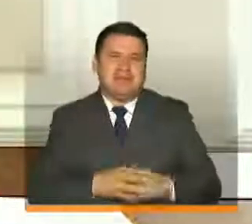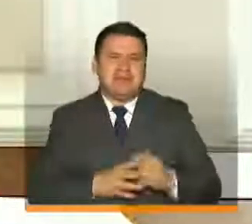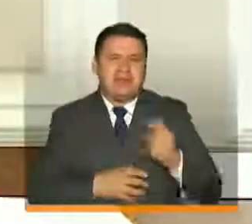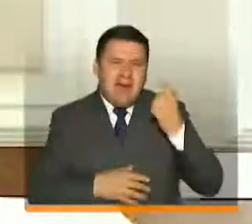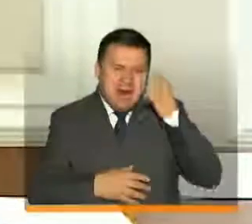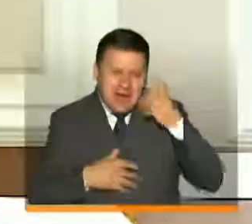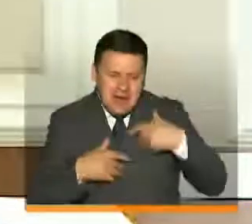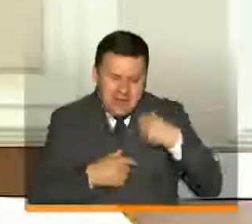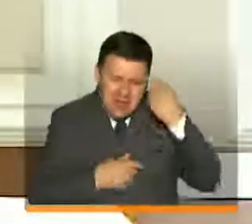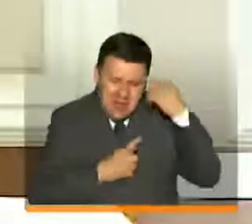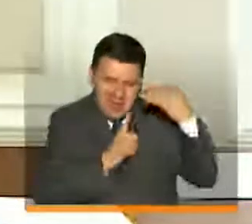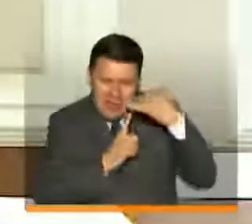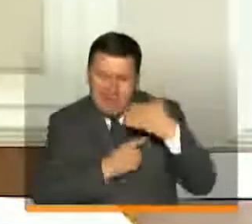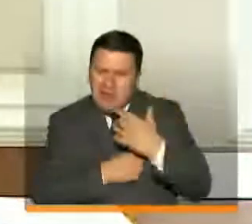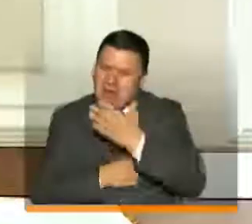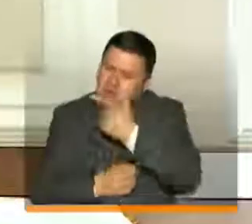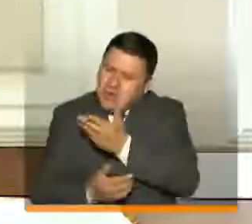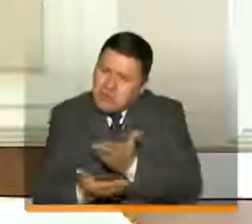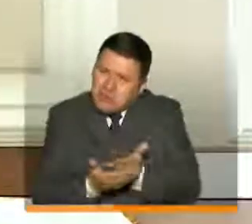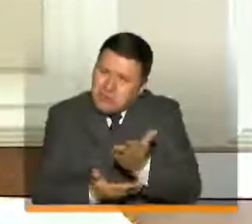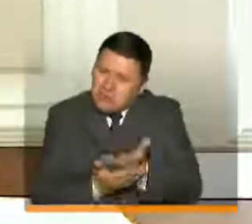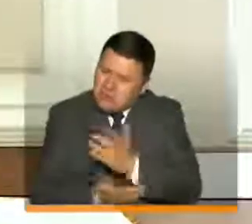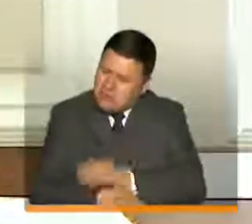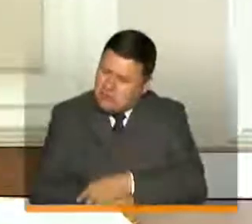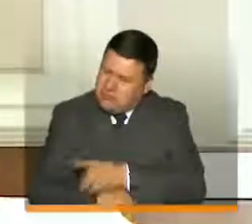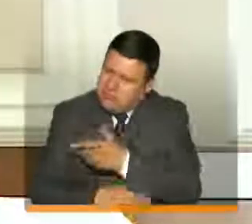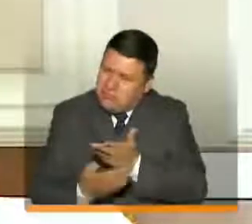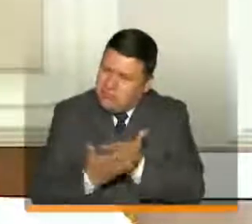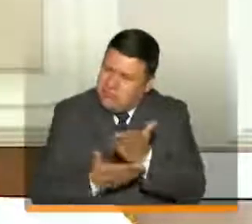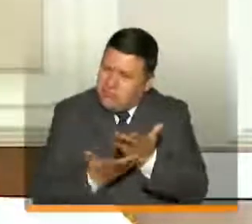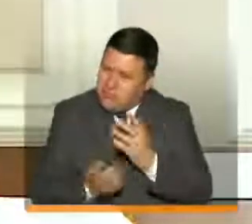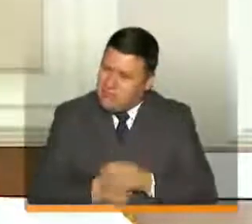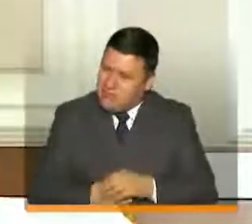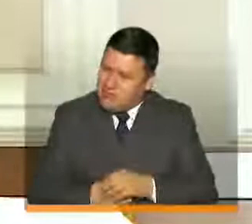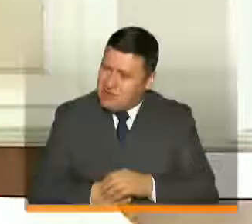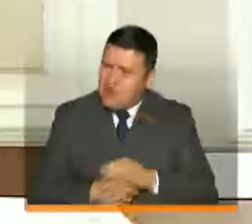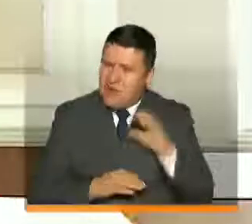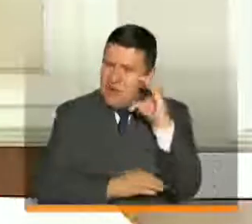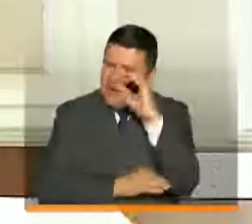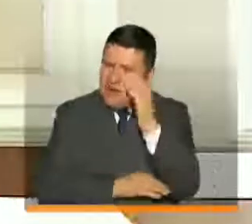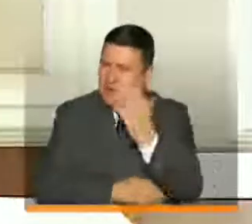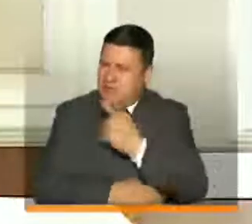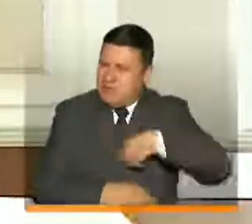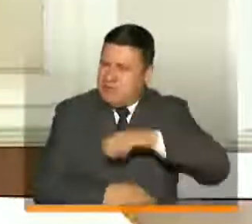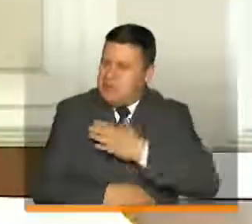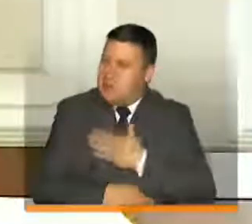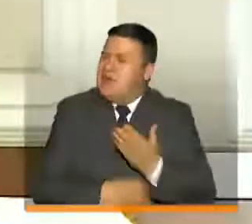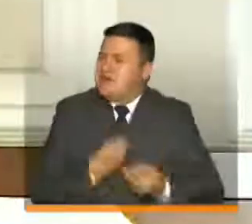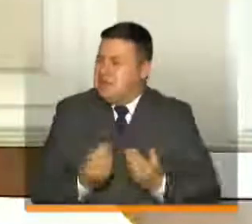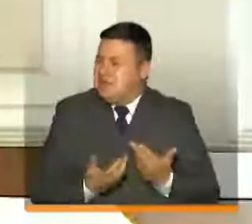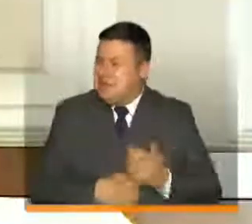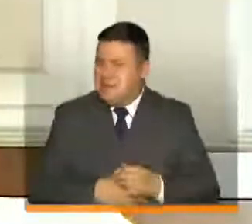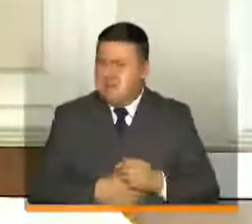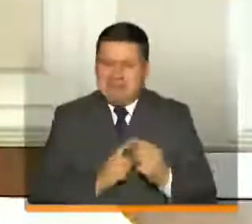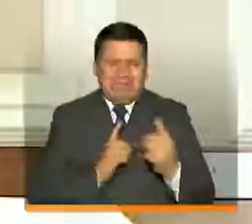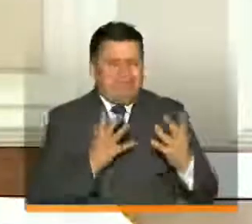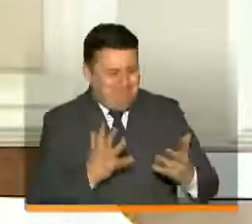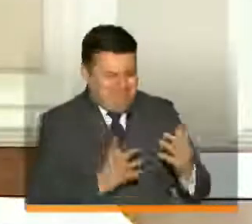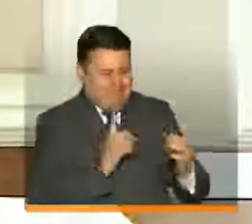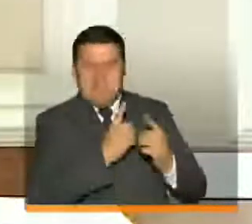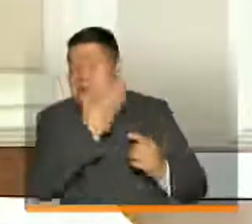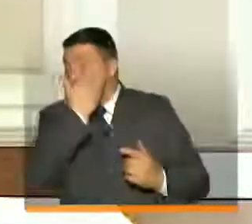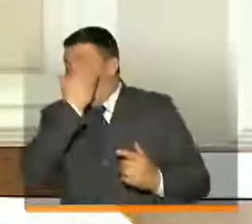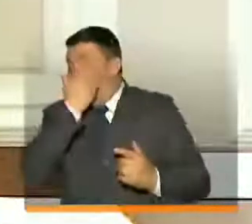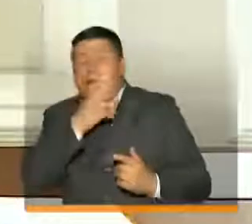tedio. ¿Qué recomendación le puede hacer a los colombianos, hace nosotros, de cómo aproximarnos a